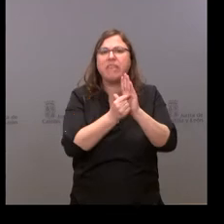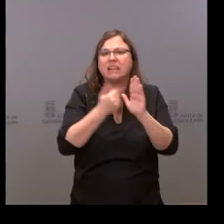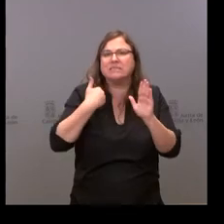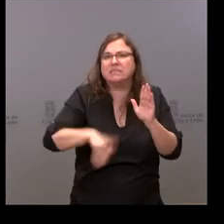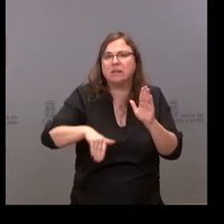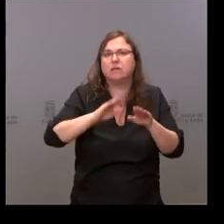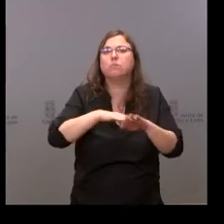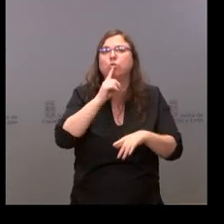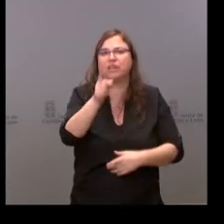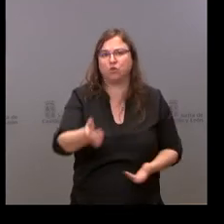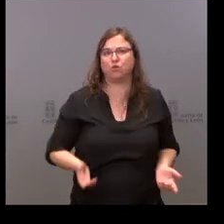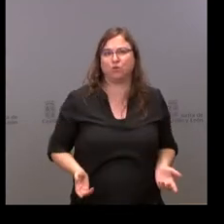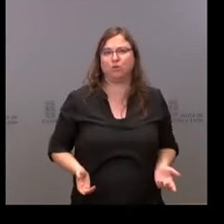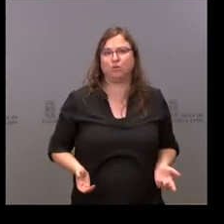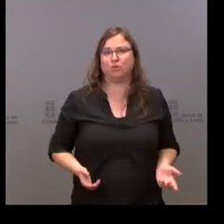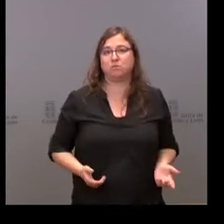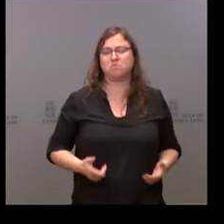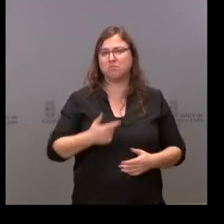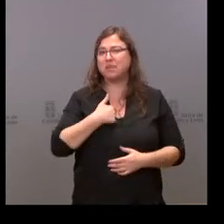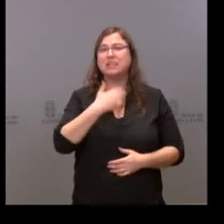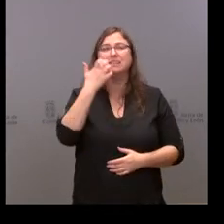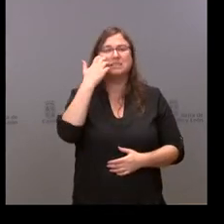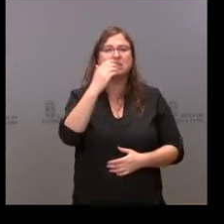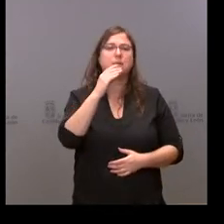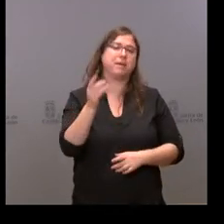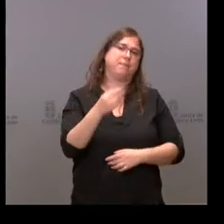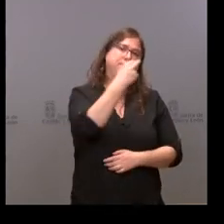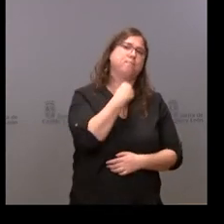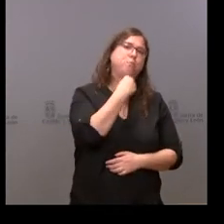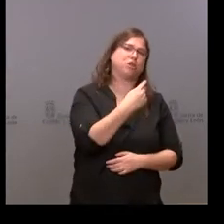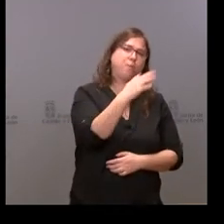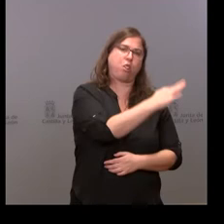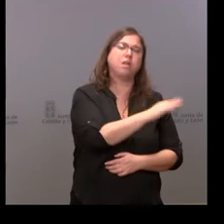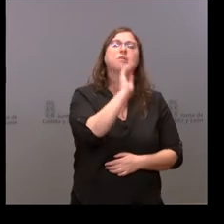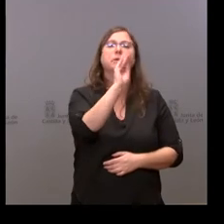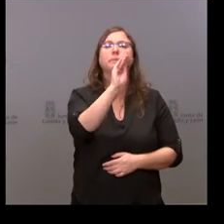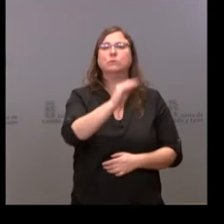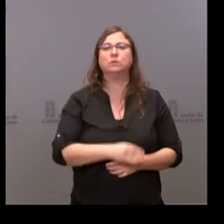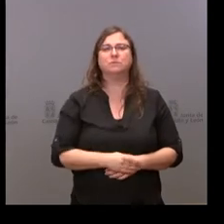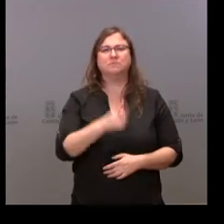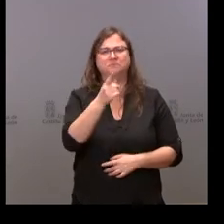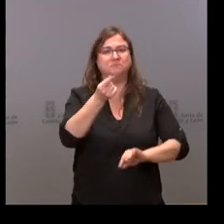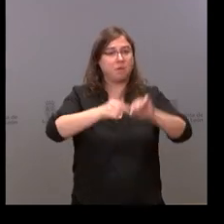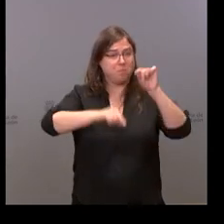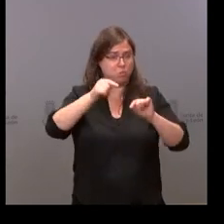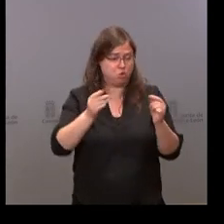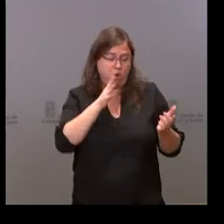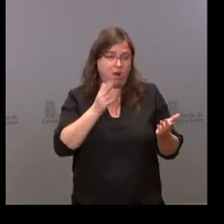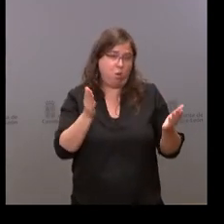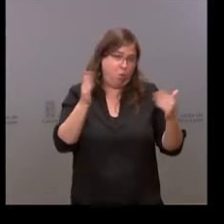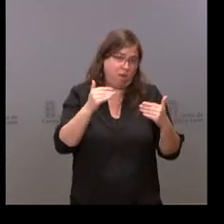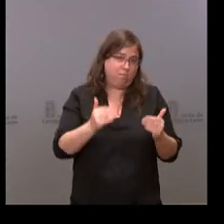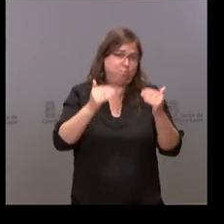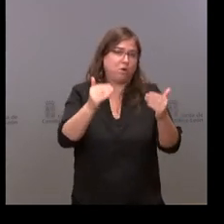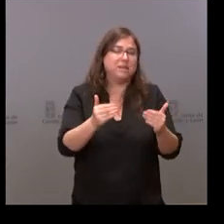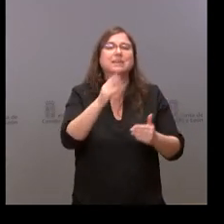él fernández carriedo le quería preguntar esta falta de presupuestos que va a pasar con